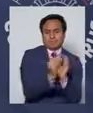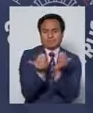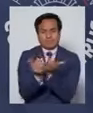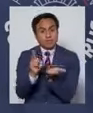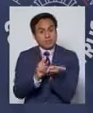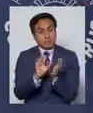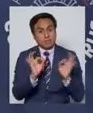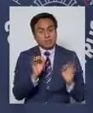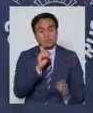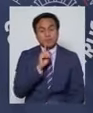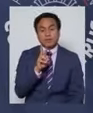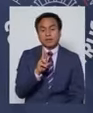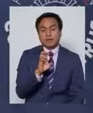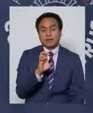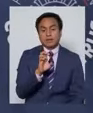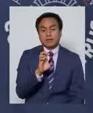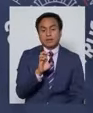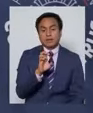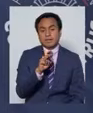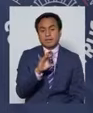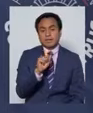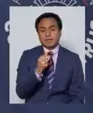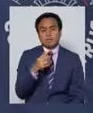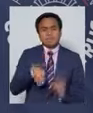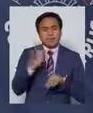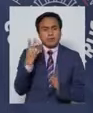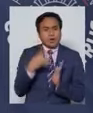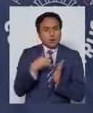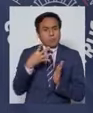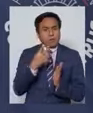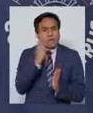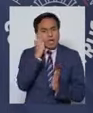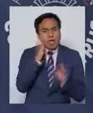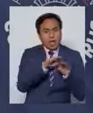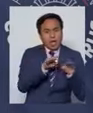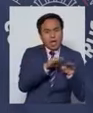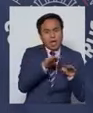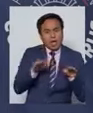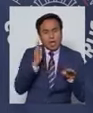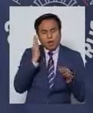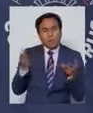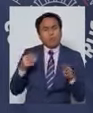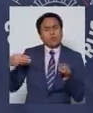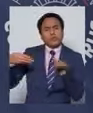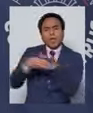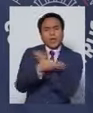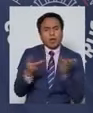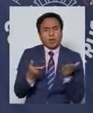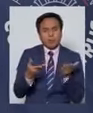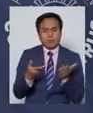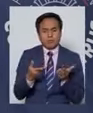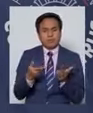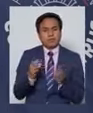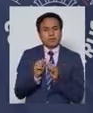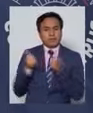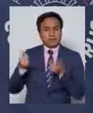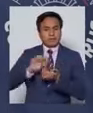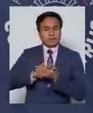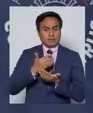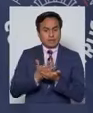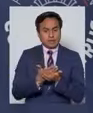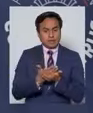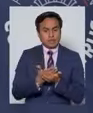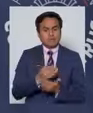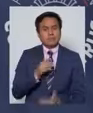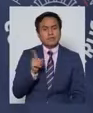efectivamente, tenemos más de 4.000 habitaciones disponibles. La forma de llegar a residencia sanitaria es la autoridad sanitaria,